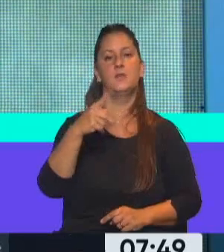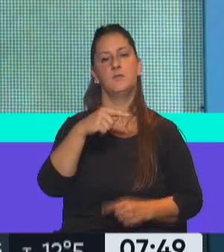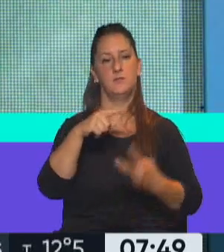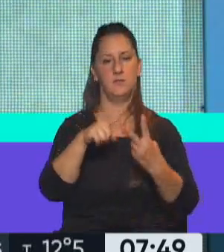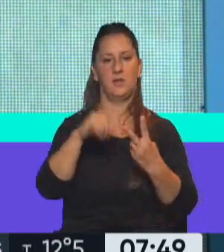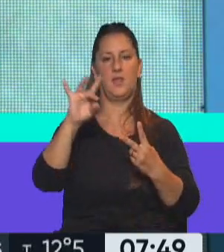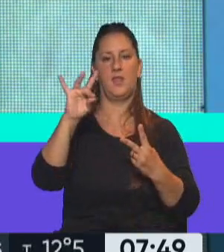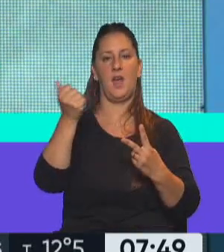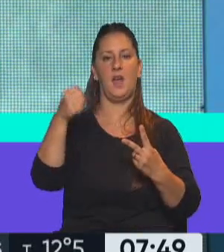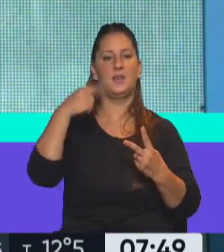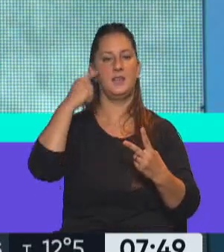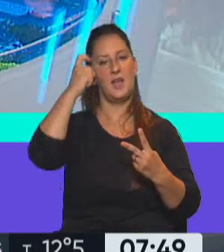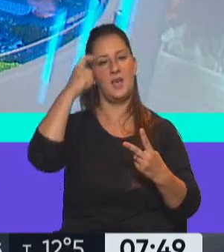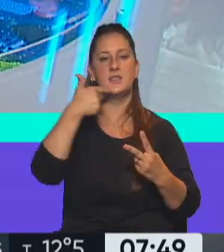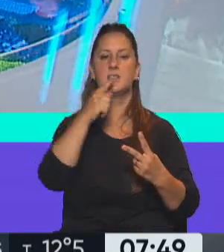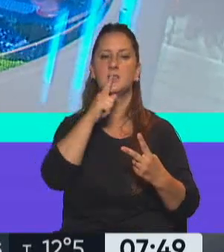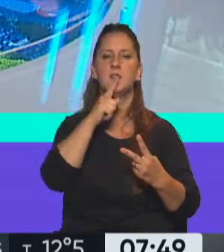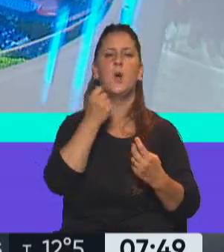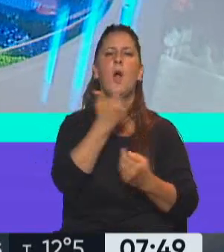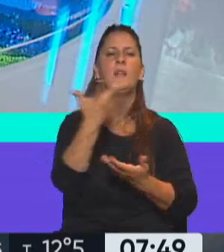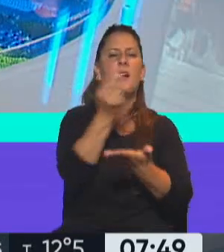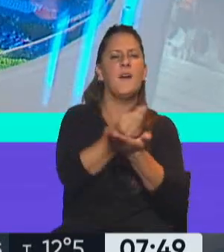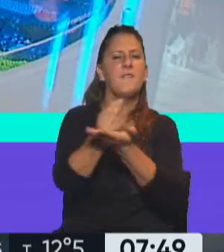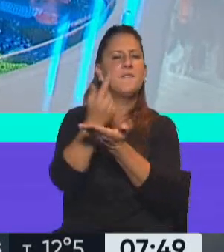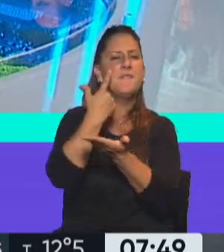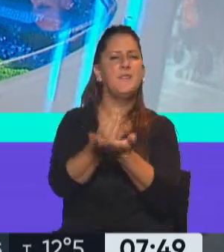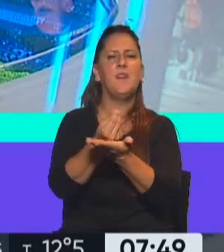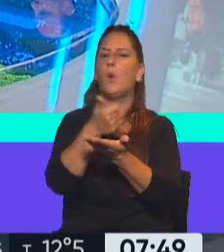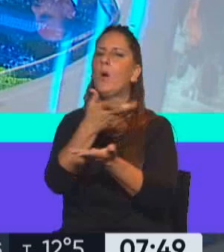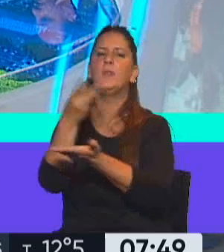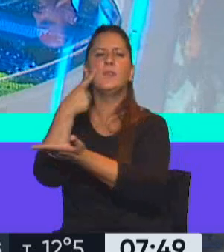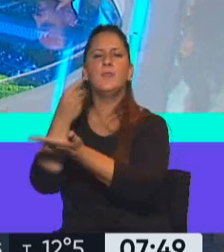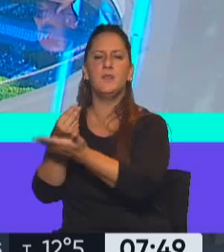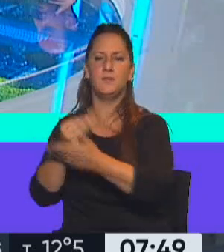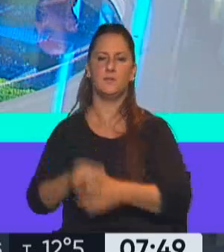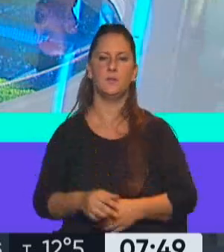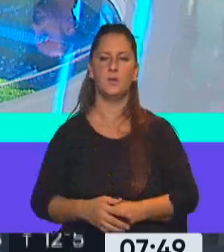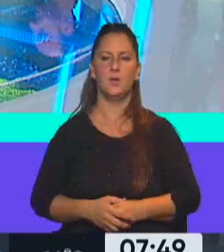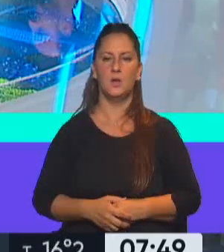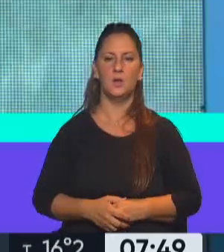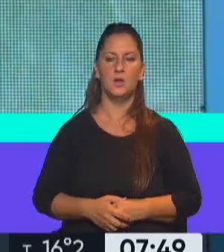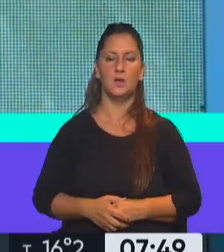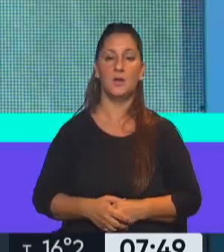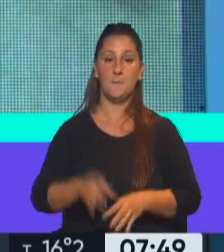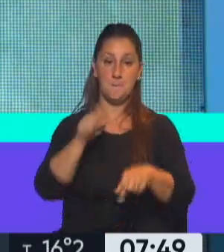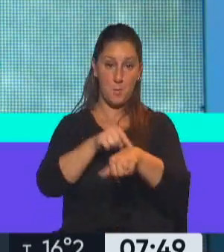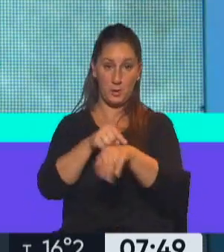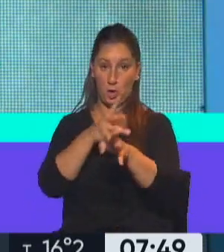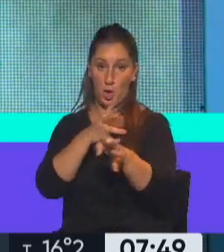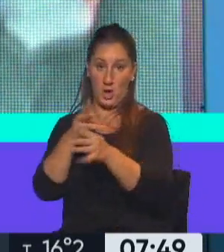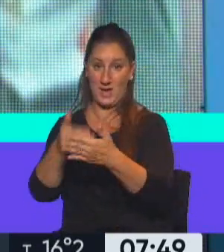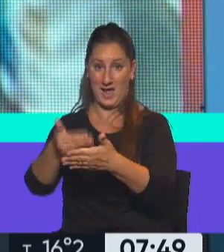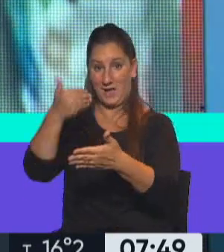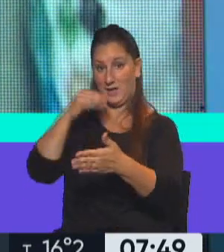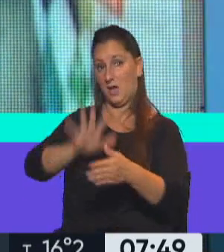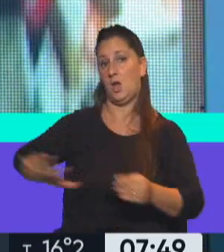de Donetsk. Para entender, ¿cuántos habitantes tienen Lugansk y Donetsk? Antes de la guerra, toda la región del